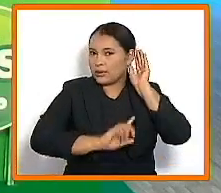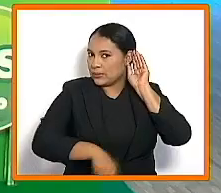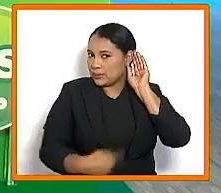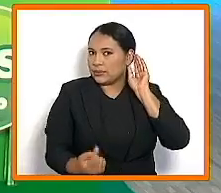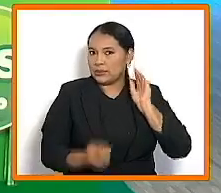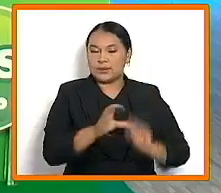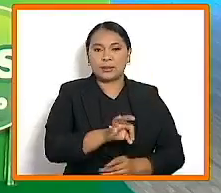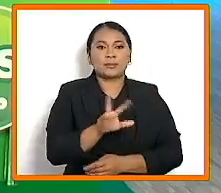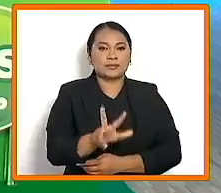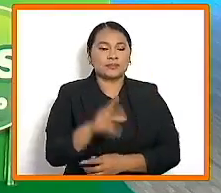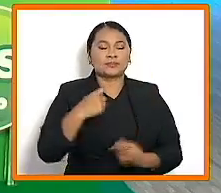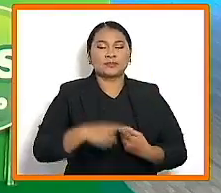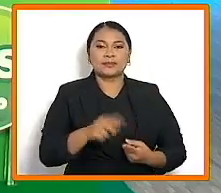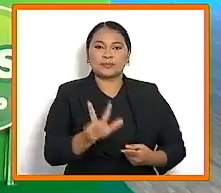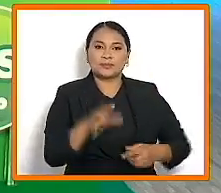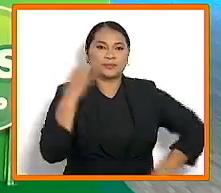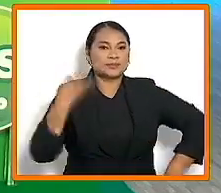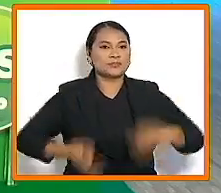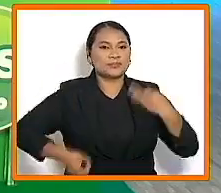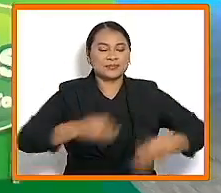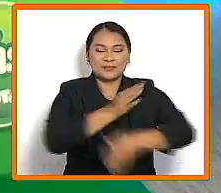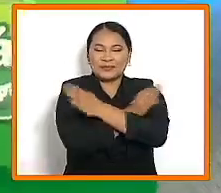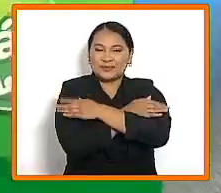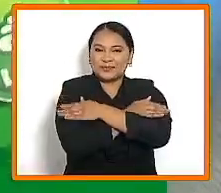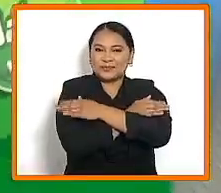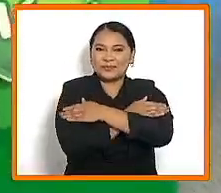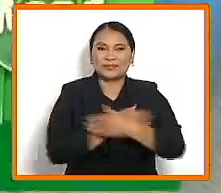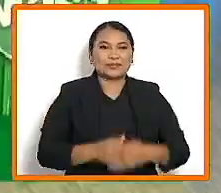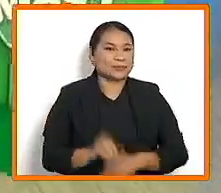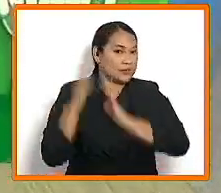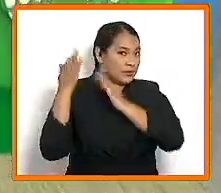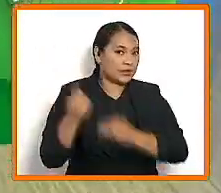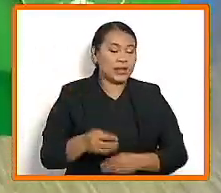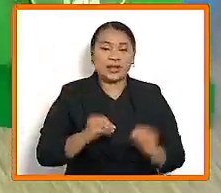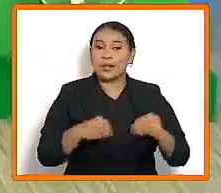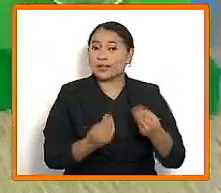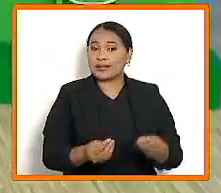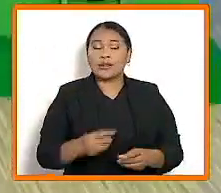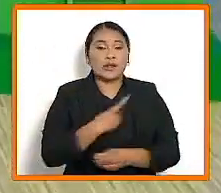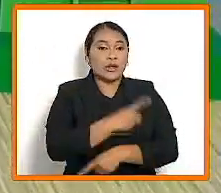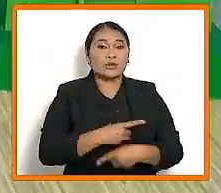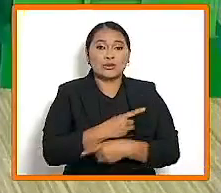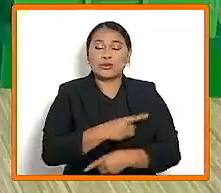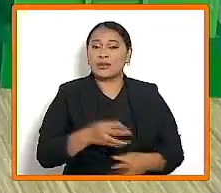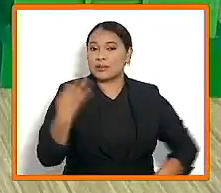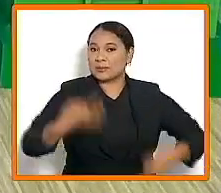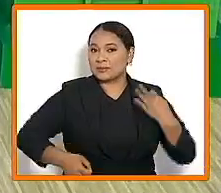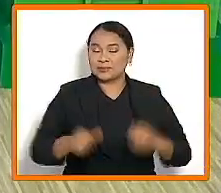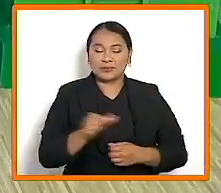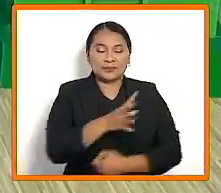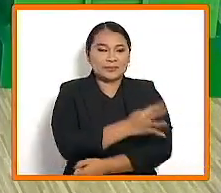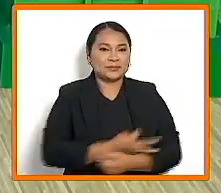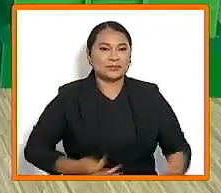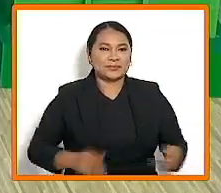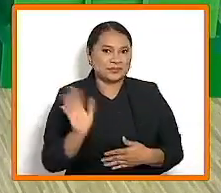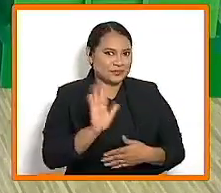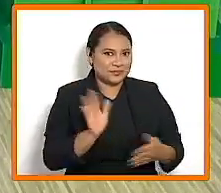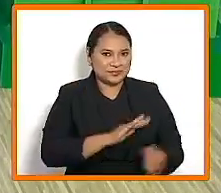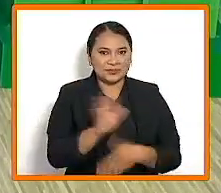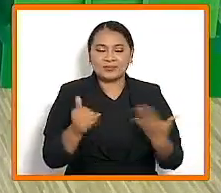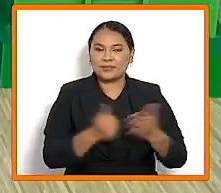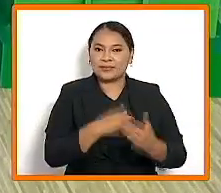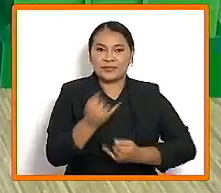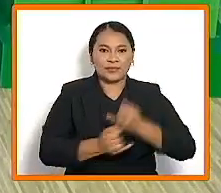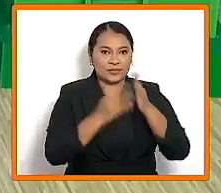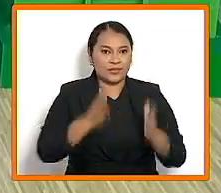1, 93, más 3. Muchas felicidades. Esperamos haberte llevado mucha alegría y diversión en esta tarde. Nos despedimos de cada uno de